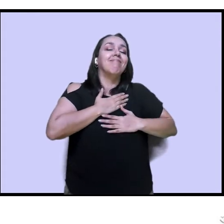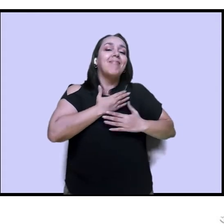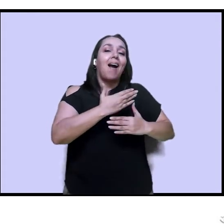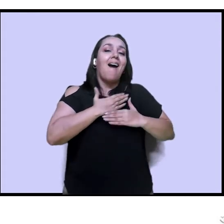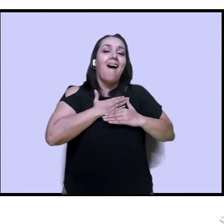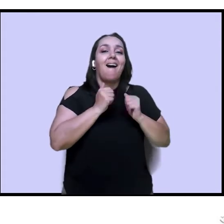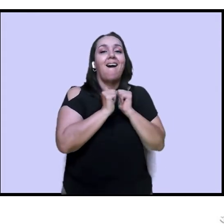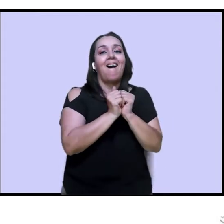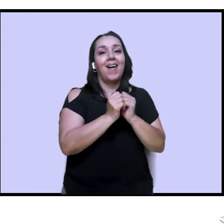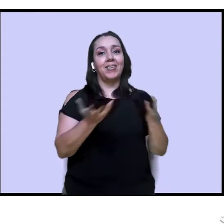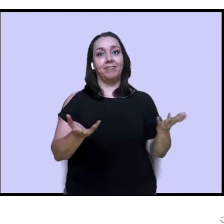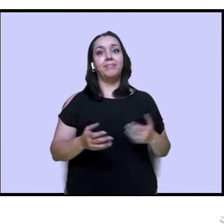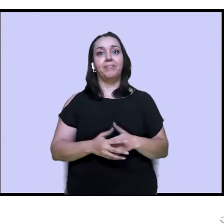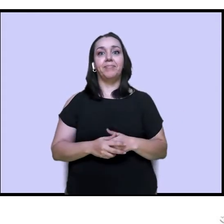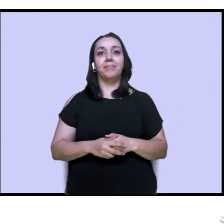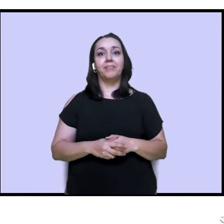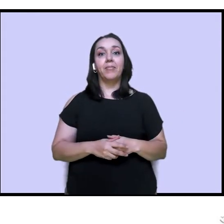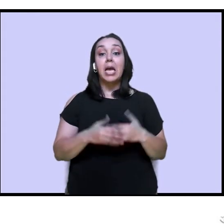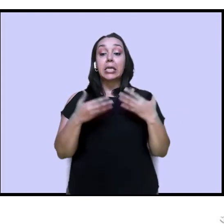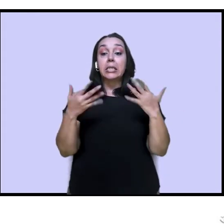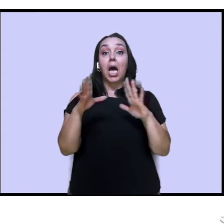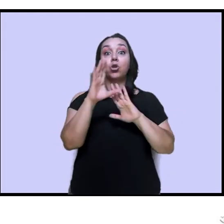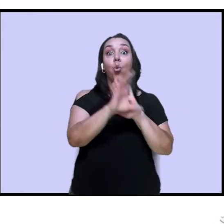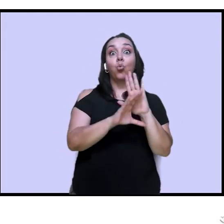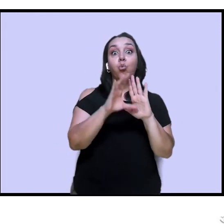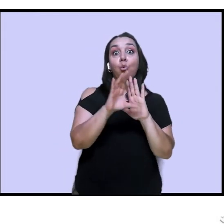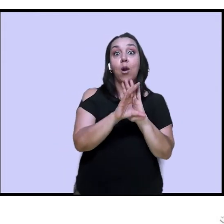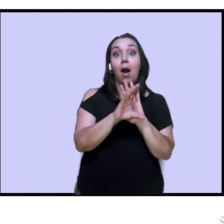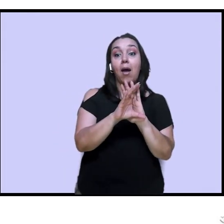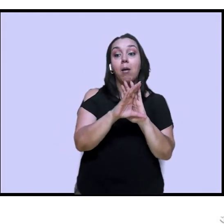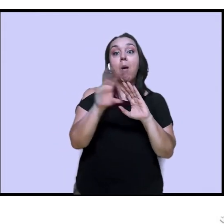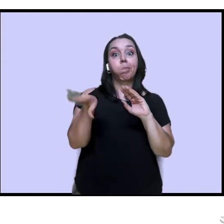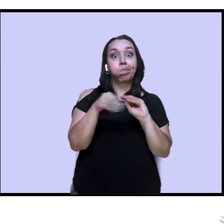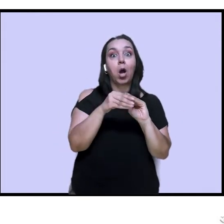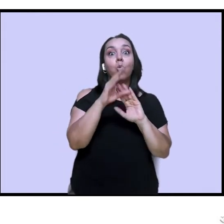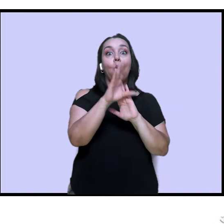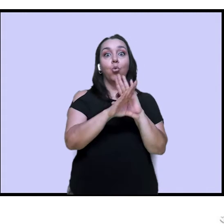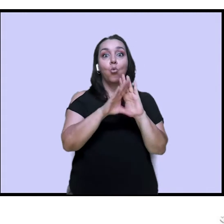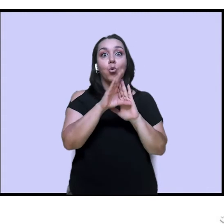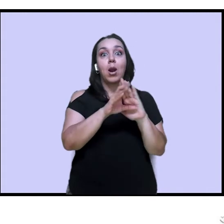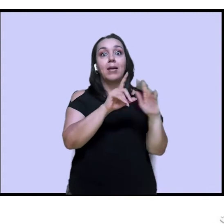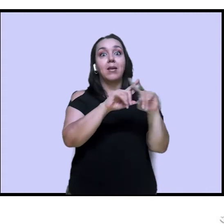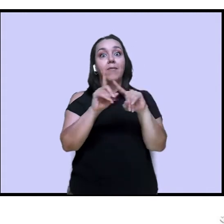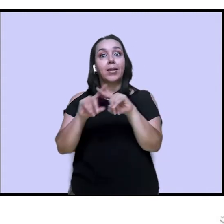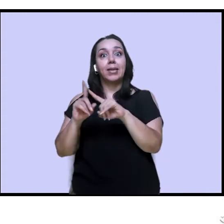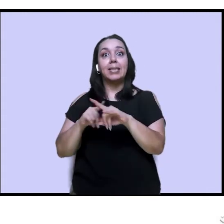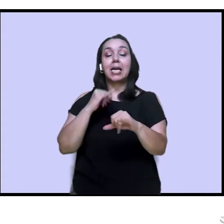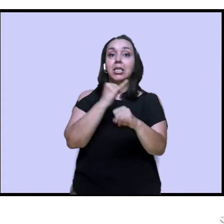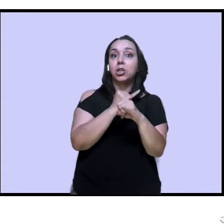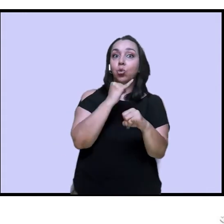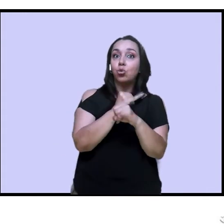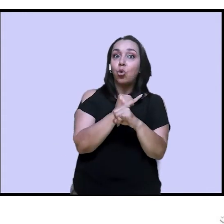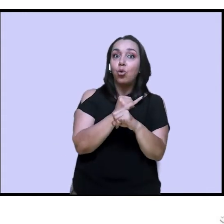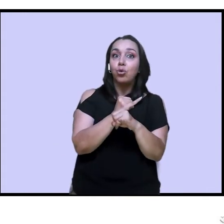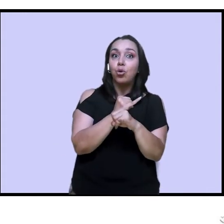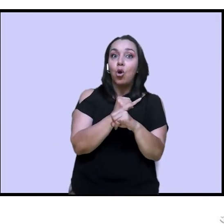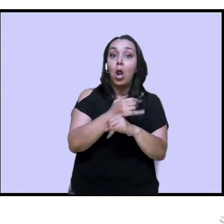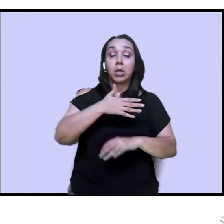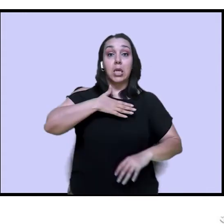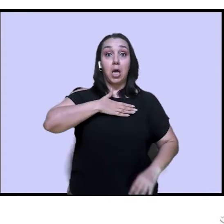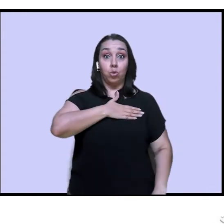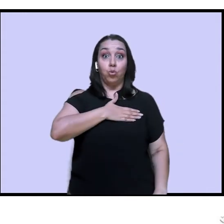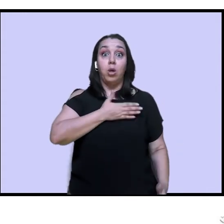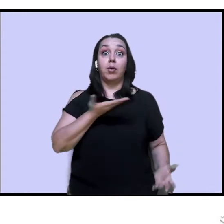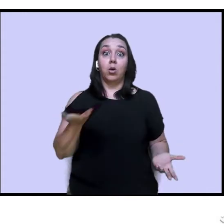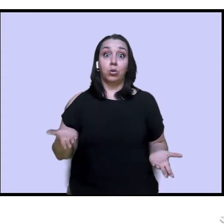gran acompañamiento. En cuanto a lo curricular y co-curricular, también hay instituciones donde